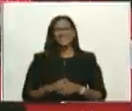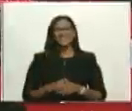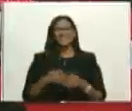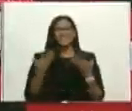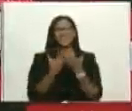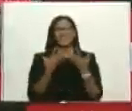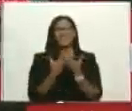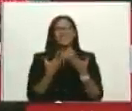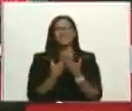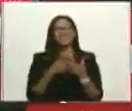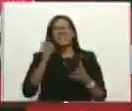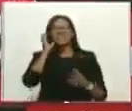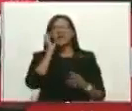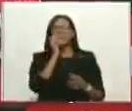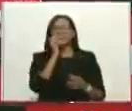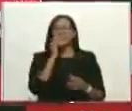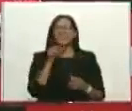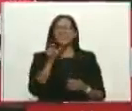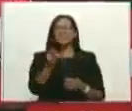Peleas. Capriles criticando